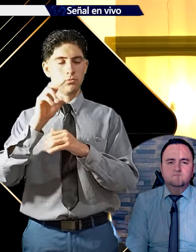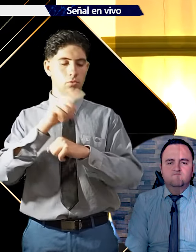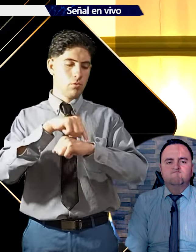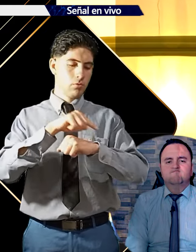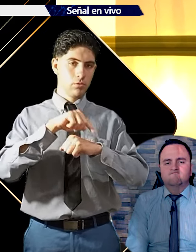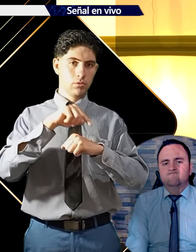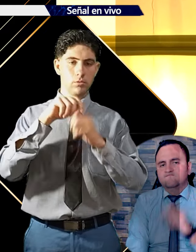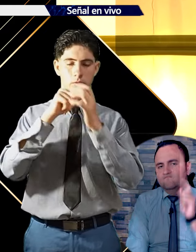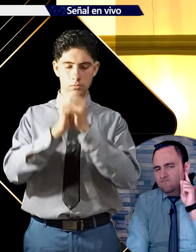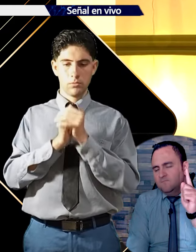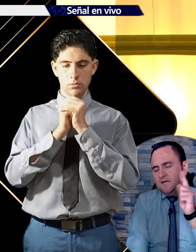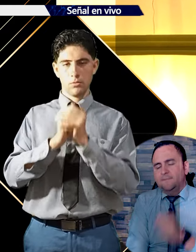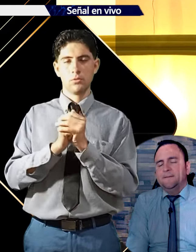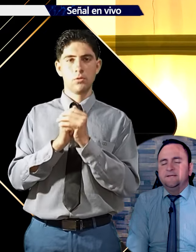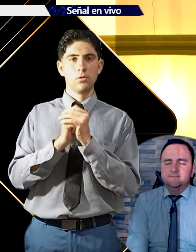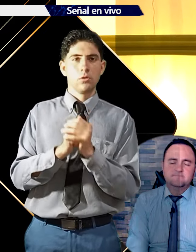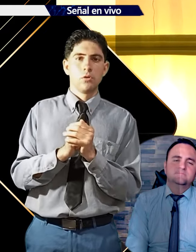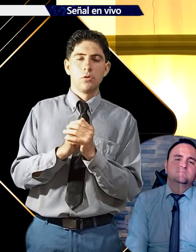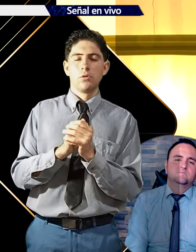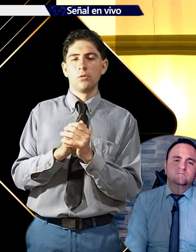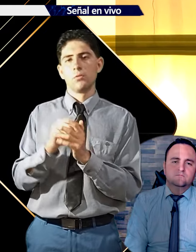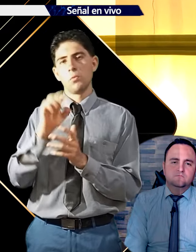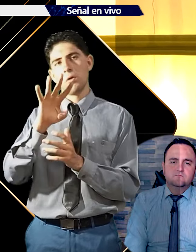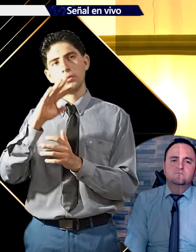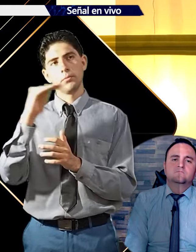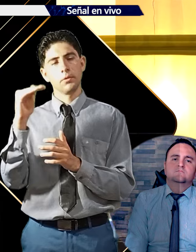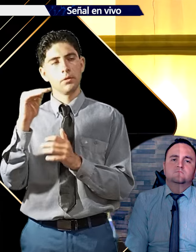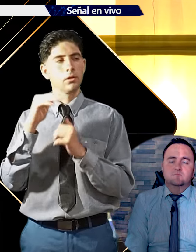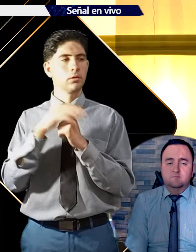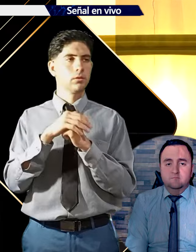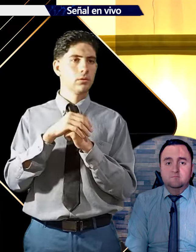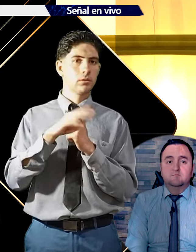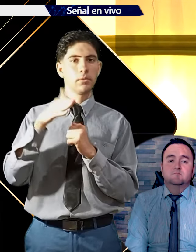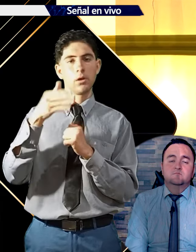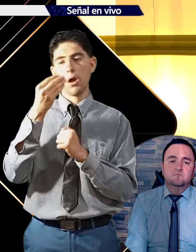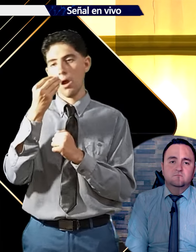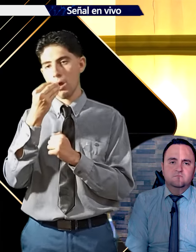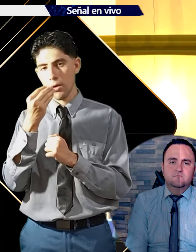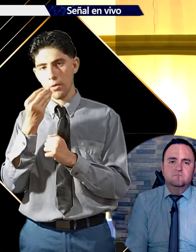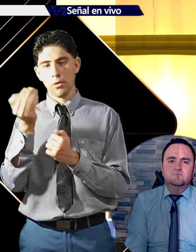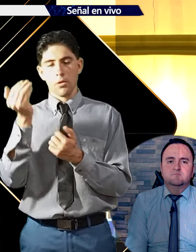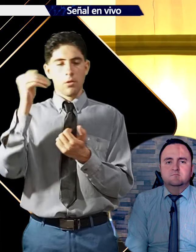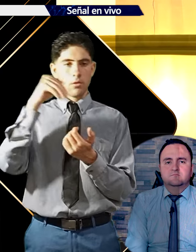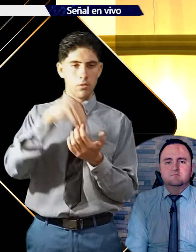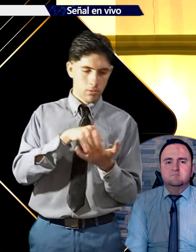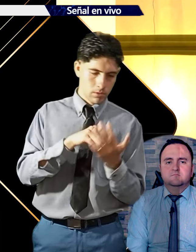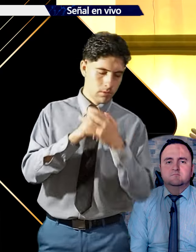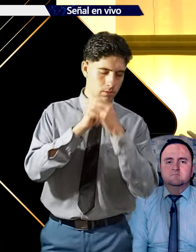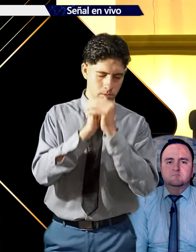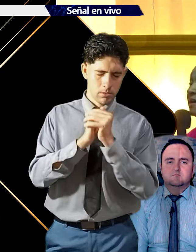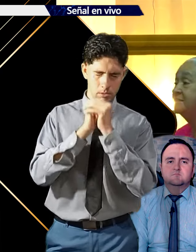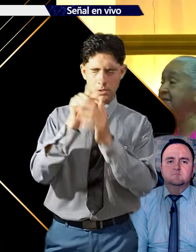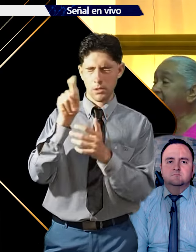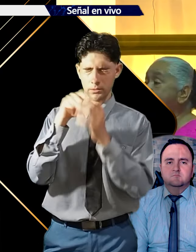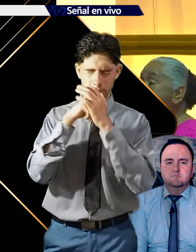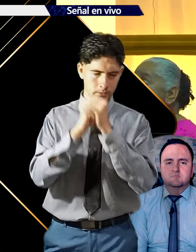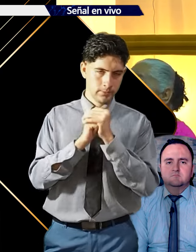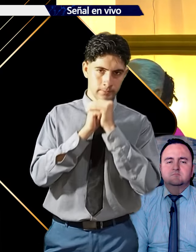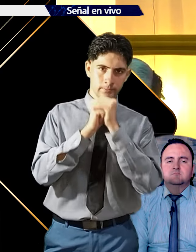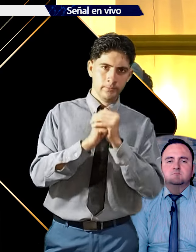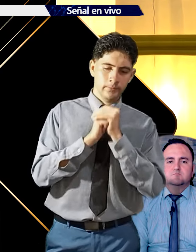de oración. Y entonces termina su programa de oración 4:30, se alista, come y luego a las 6